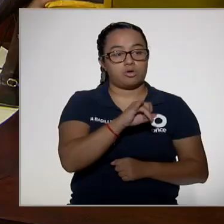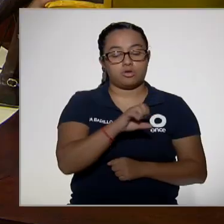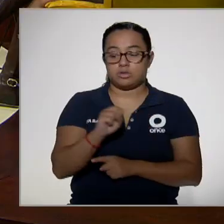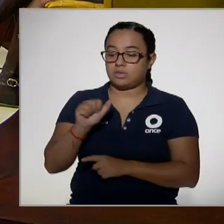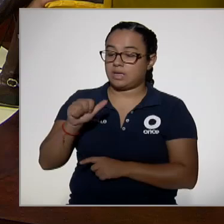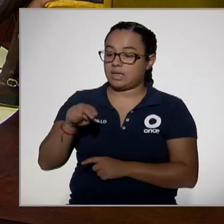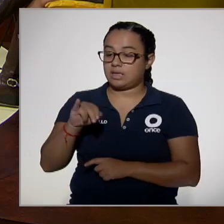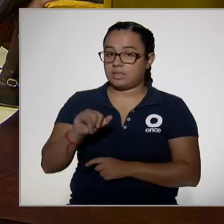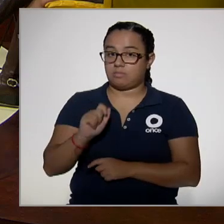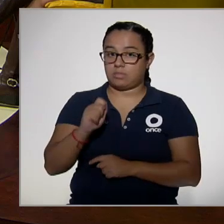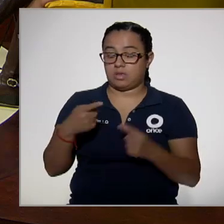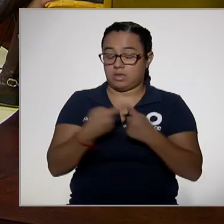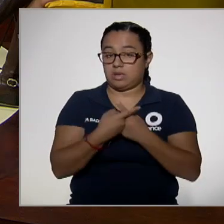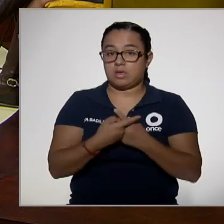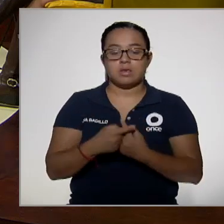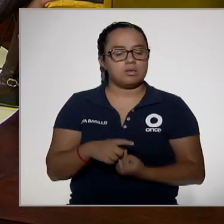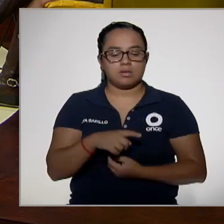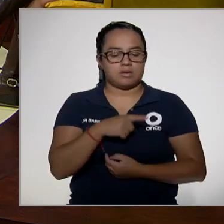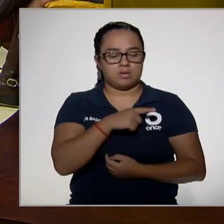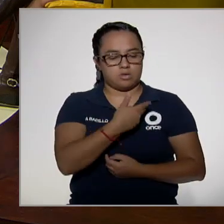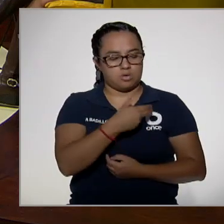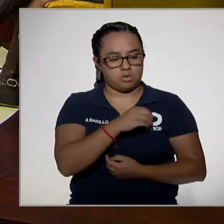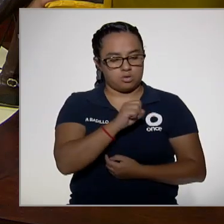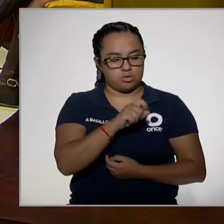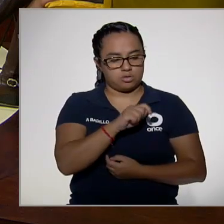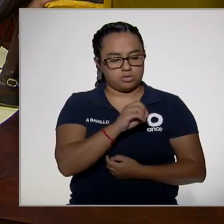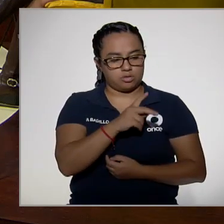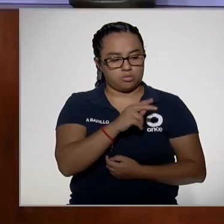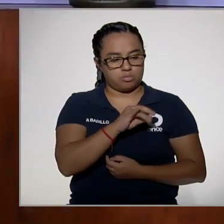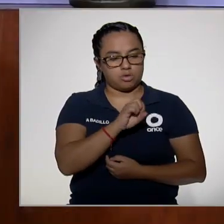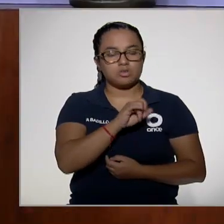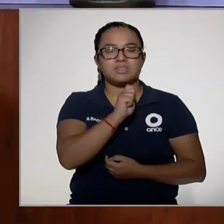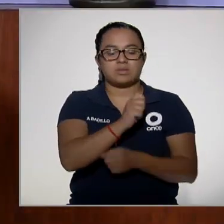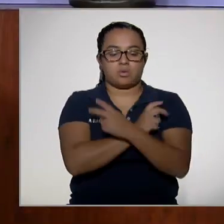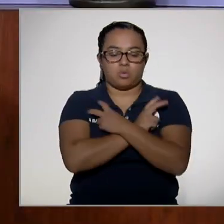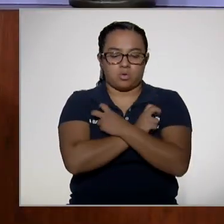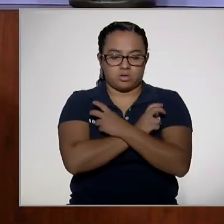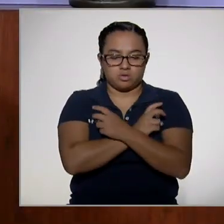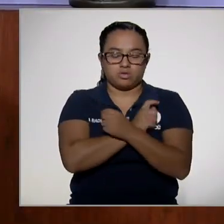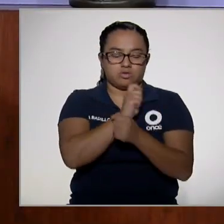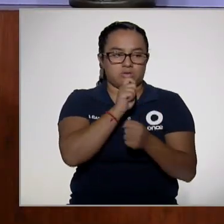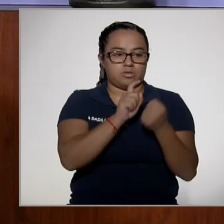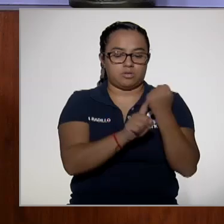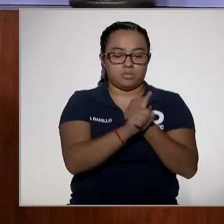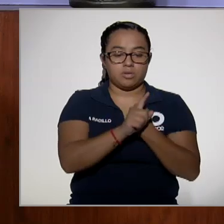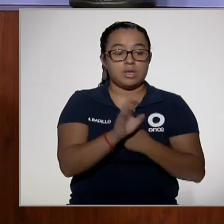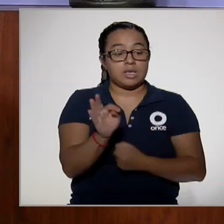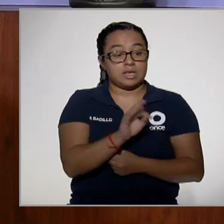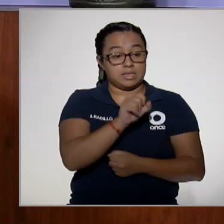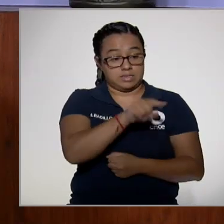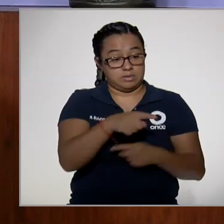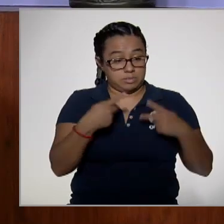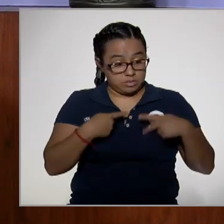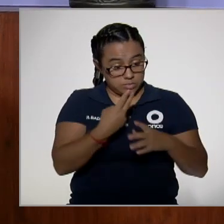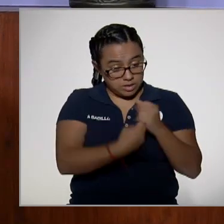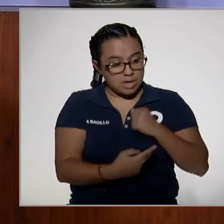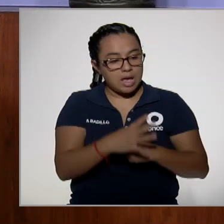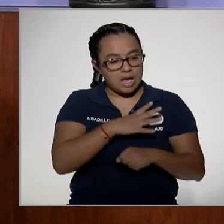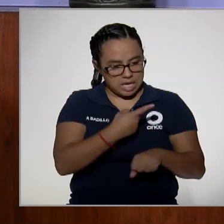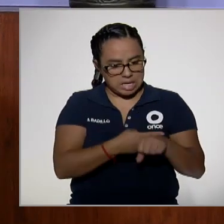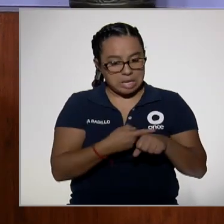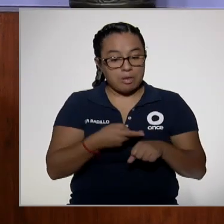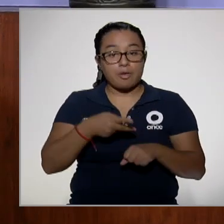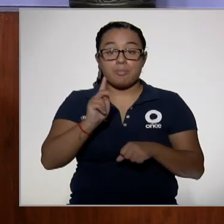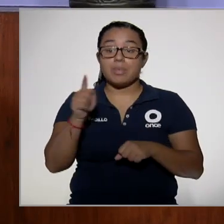osteoporosis es un defecto con respecto a la densidad ósea puede estar en un mismo paciente sí pero no hay una